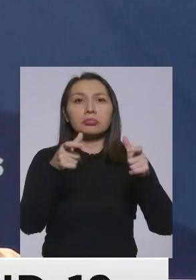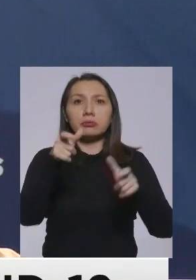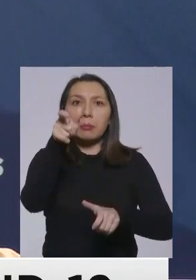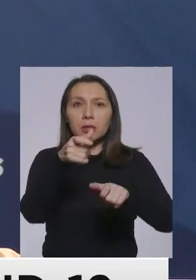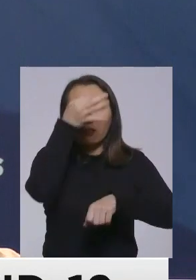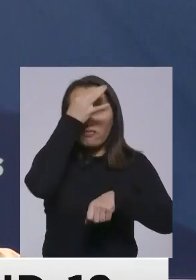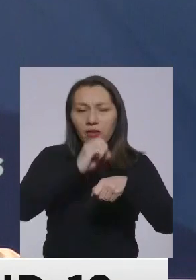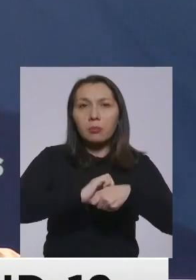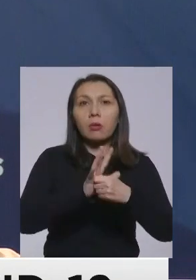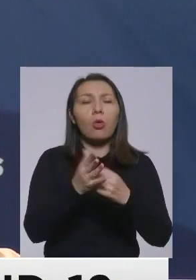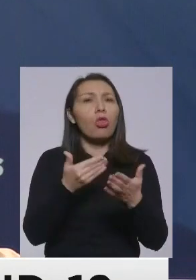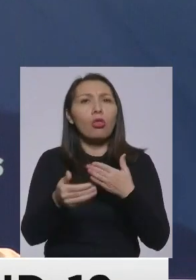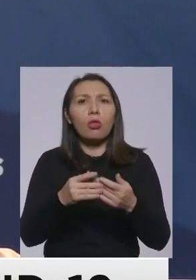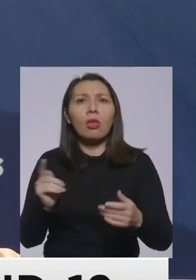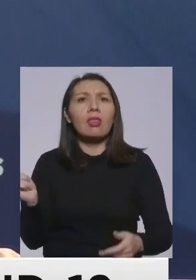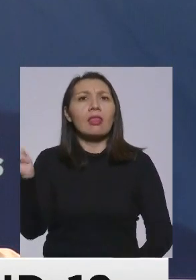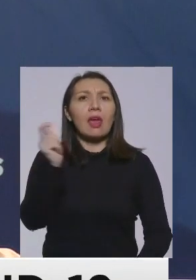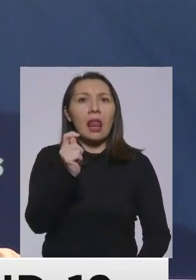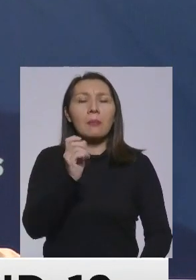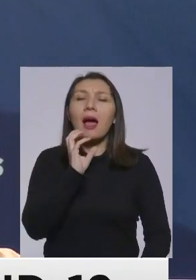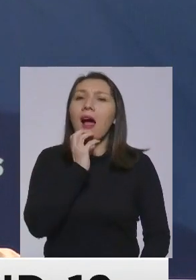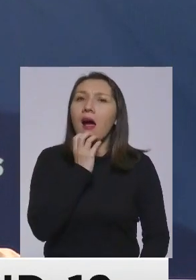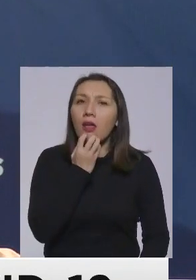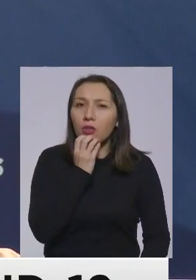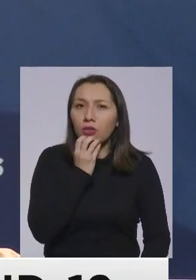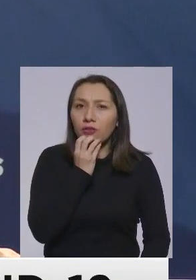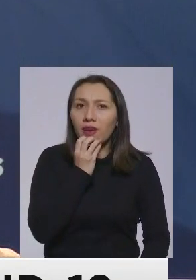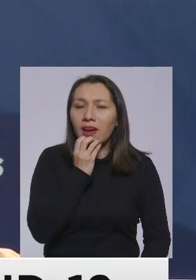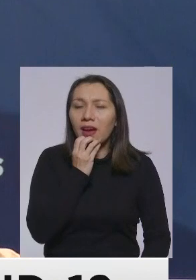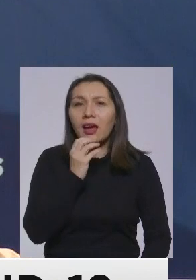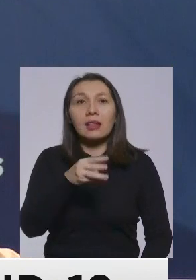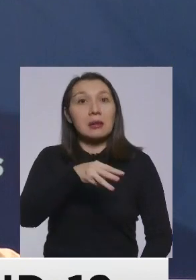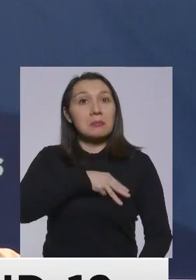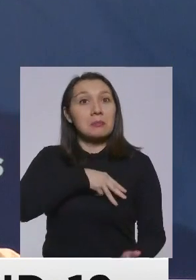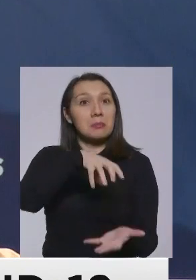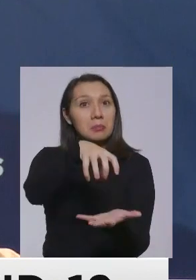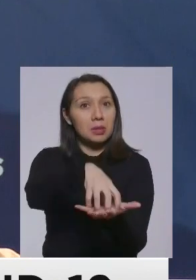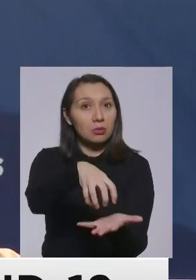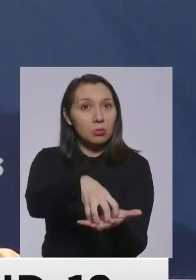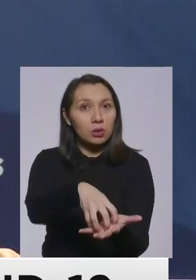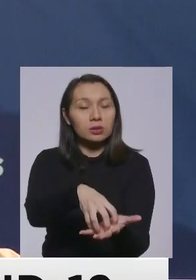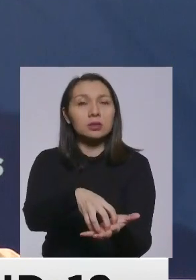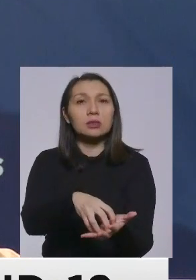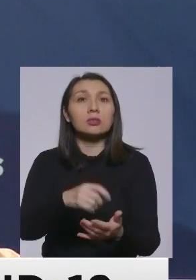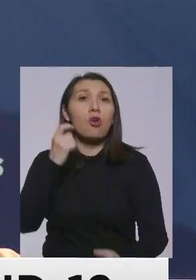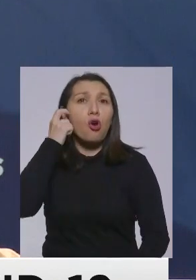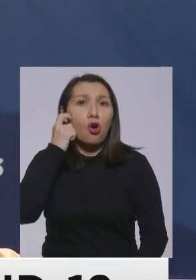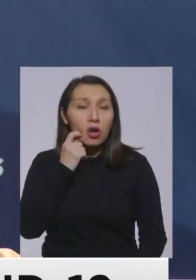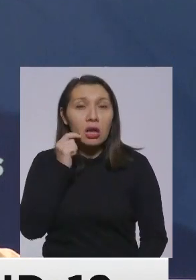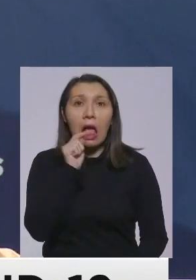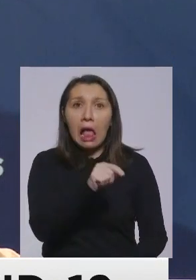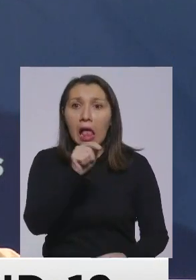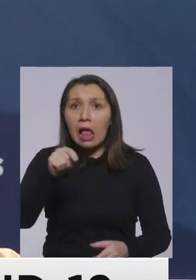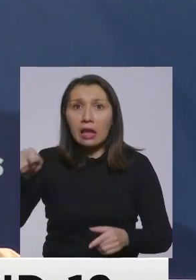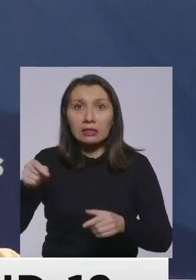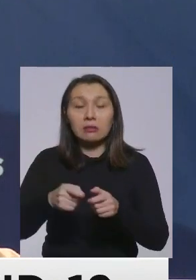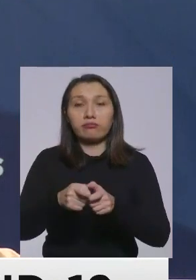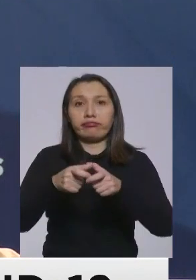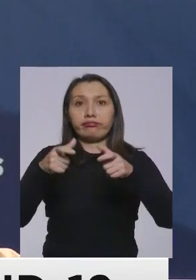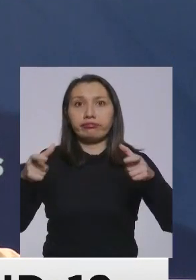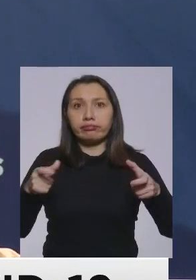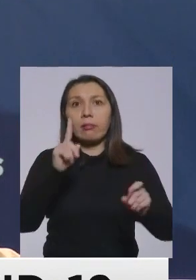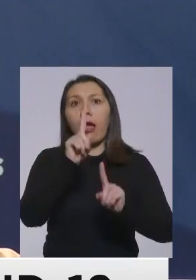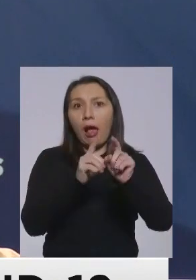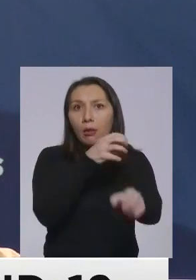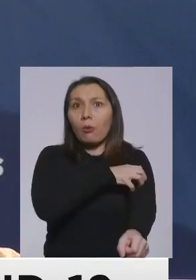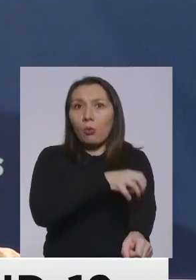casos en tarapacá en antofagasta en la región metropolitana en o higgins y es por eso que en esas en esos lugares